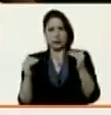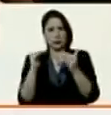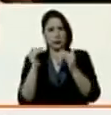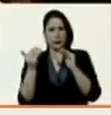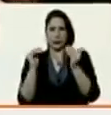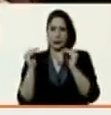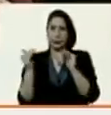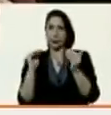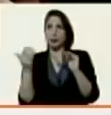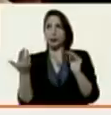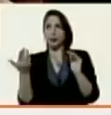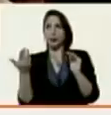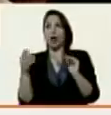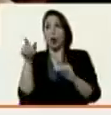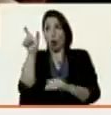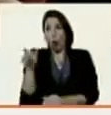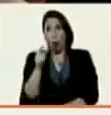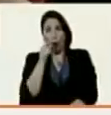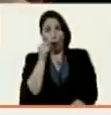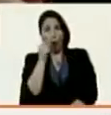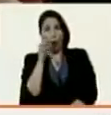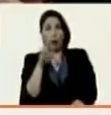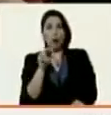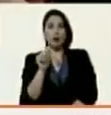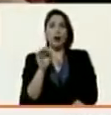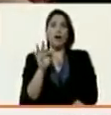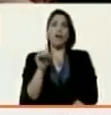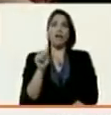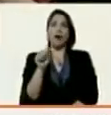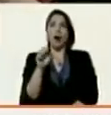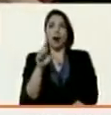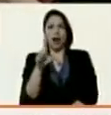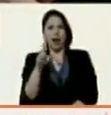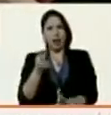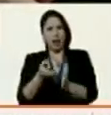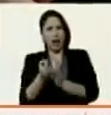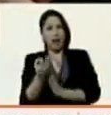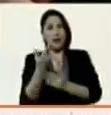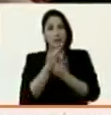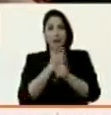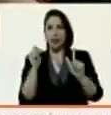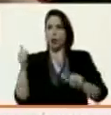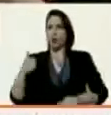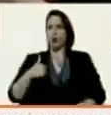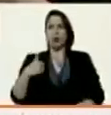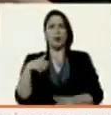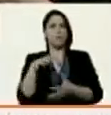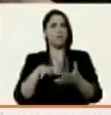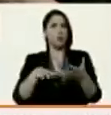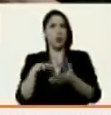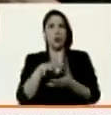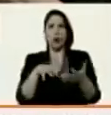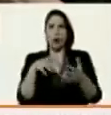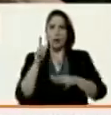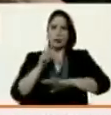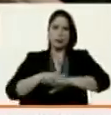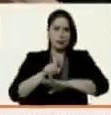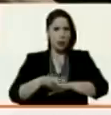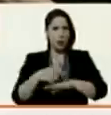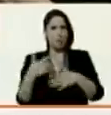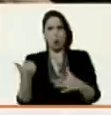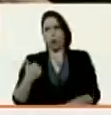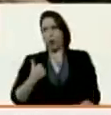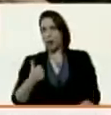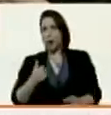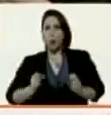de rafael urdaneta américa leal al libertador en cualquier circunstancia en cualquier momento en cualquier